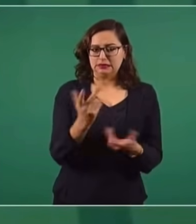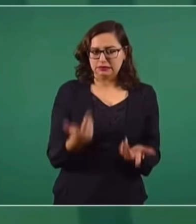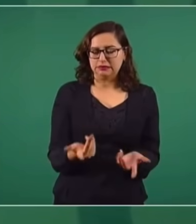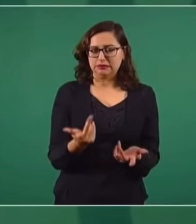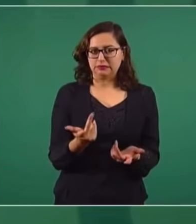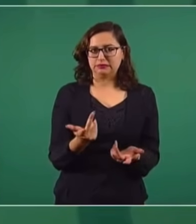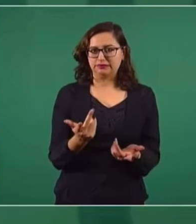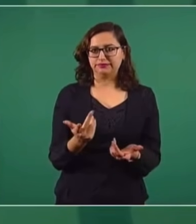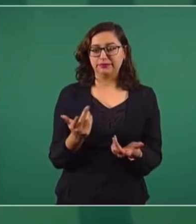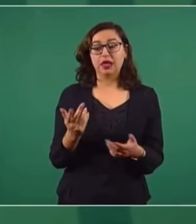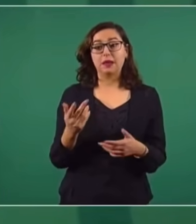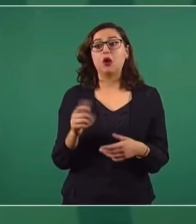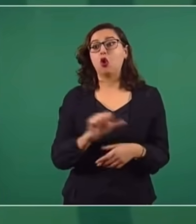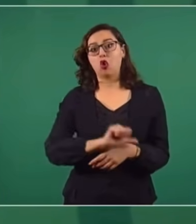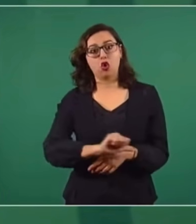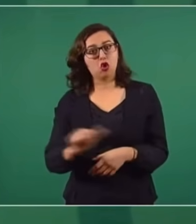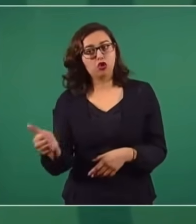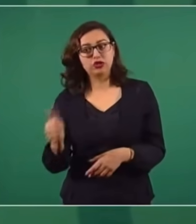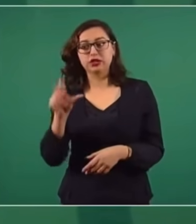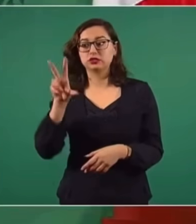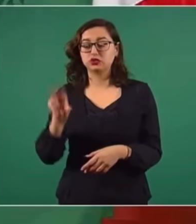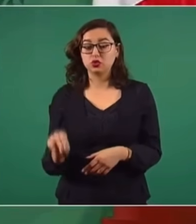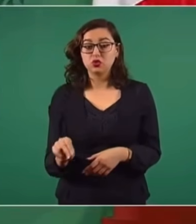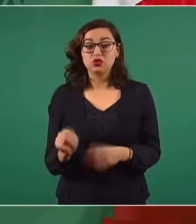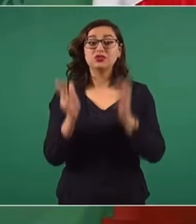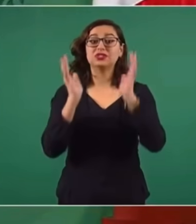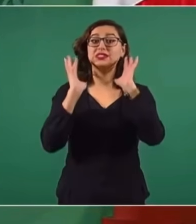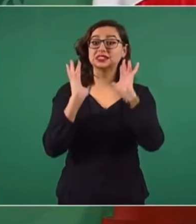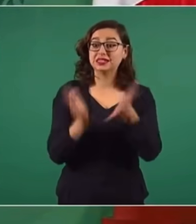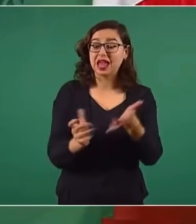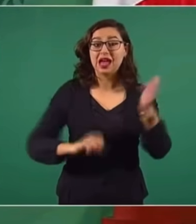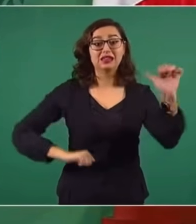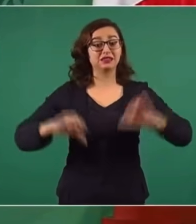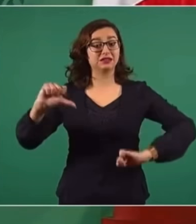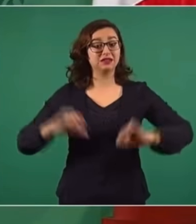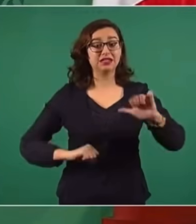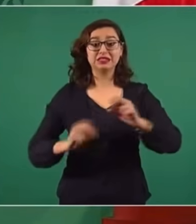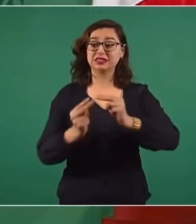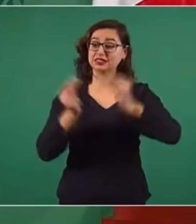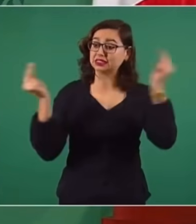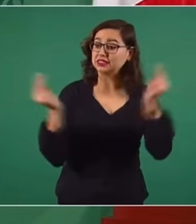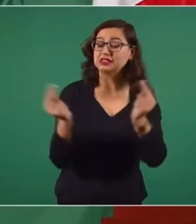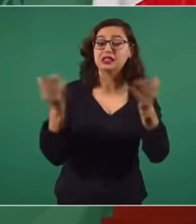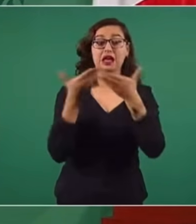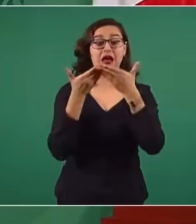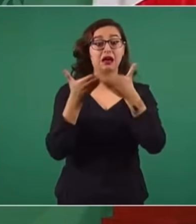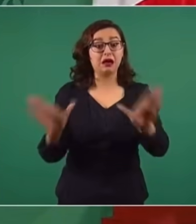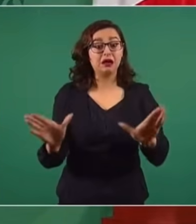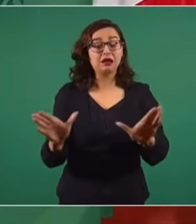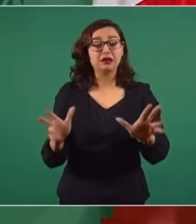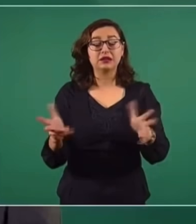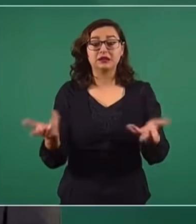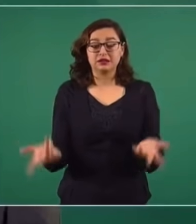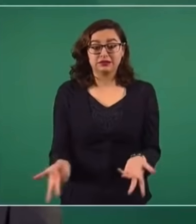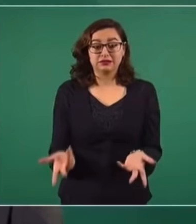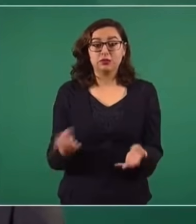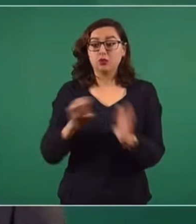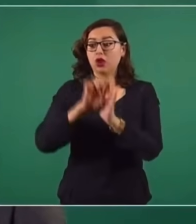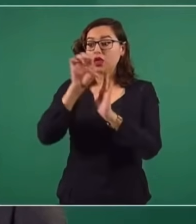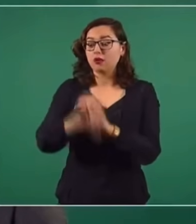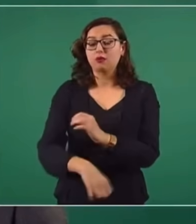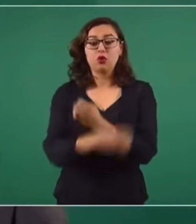educación pública, por las consecuencias que tiene sobre la juventud y la niñez el estar en este estado